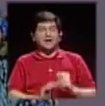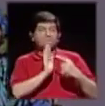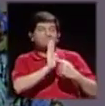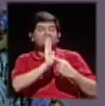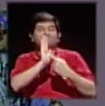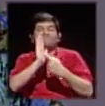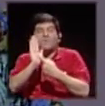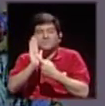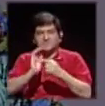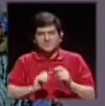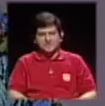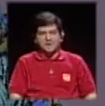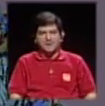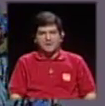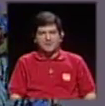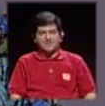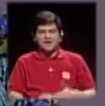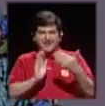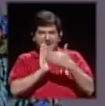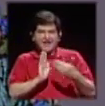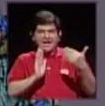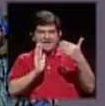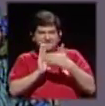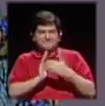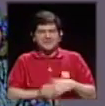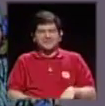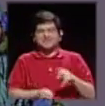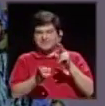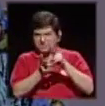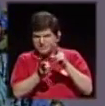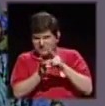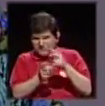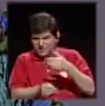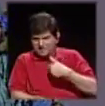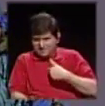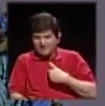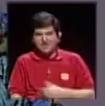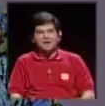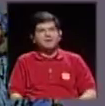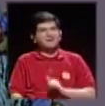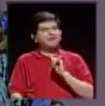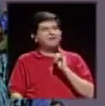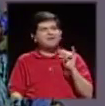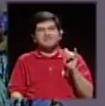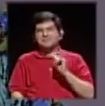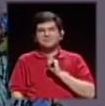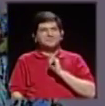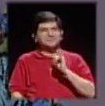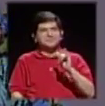conocer lo que padecen sexualmente, es como que